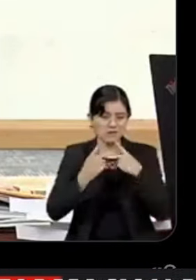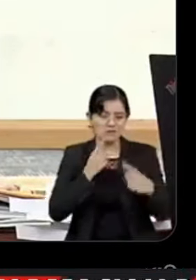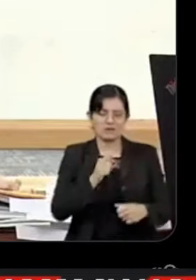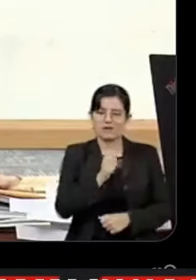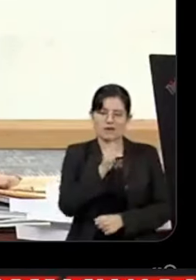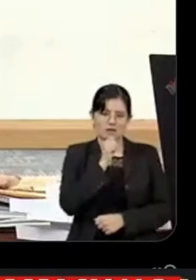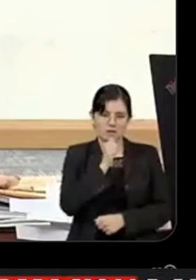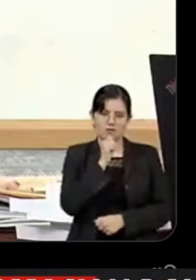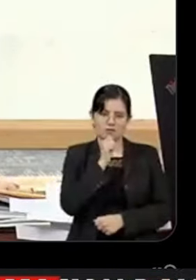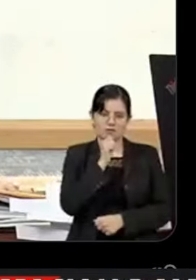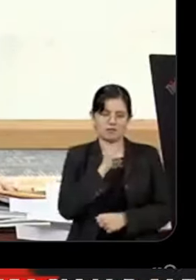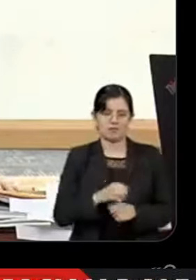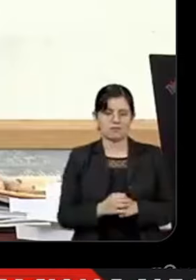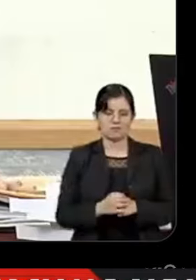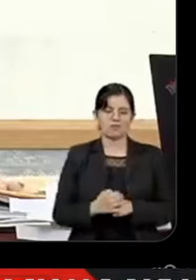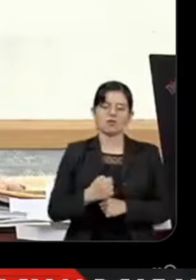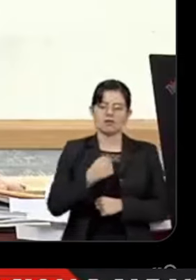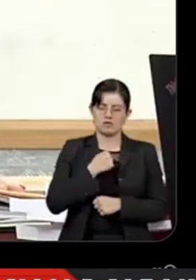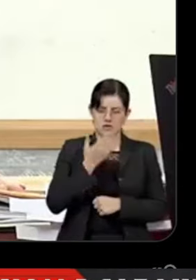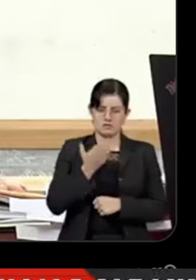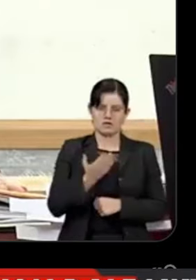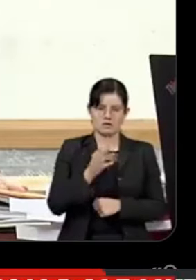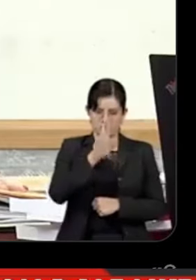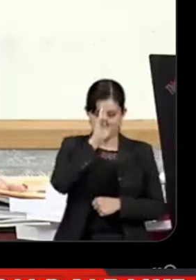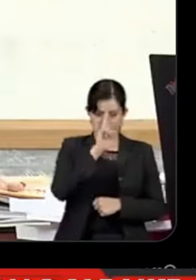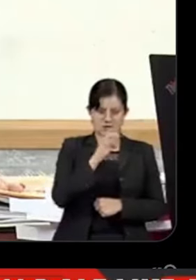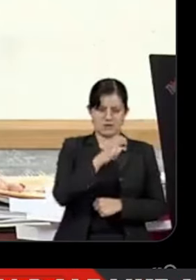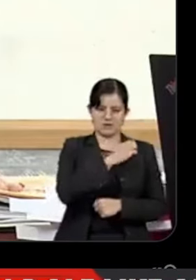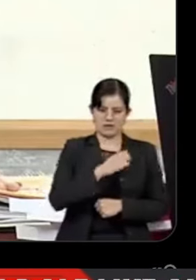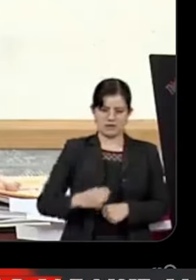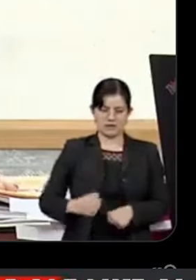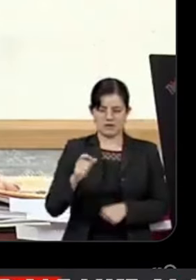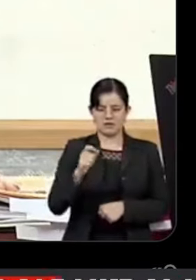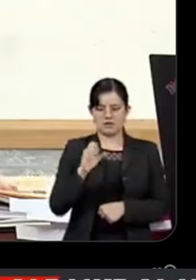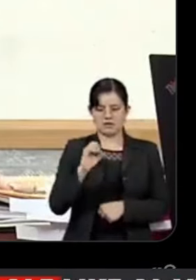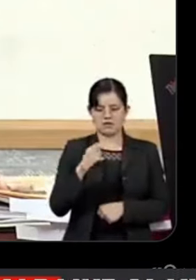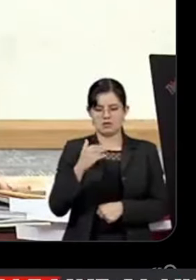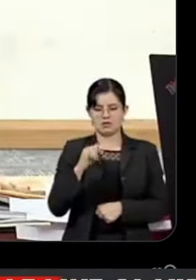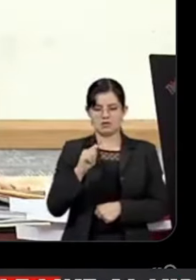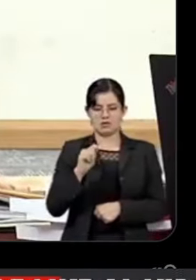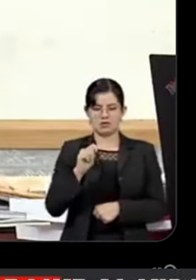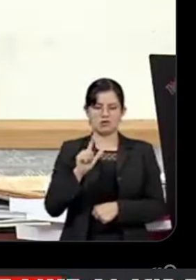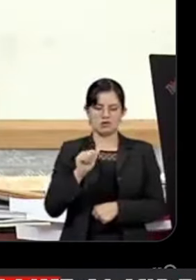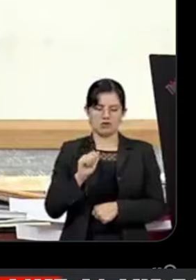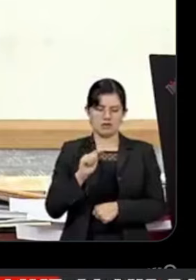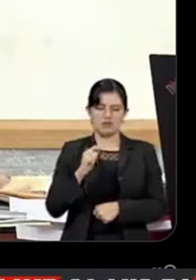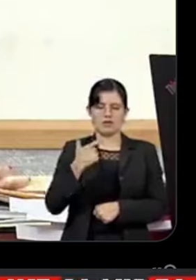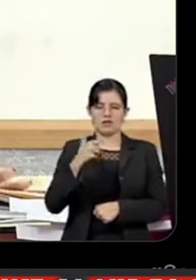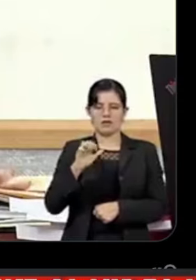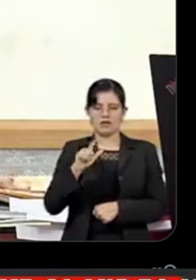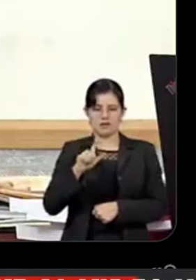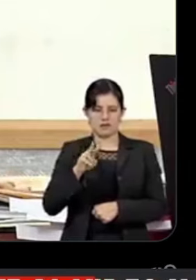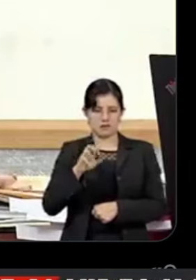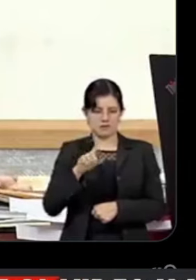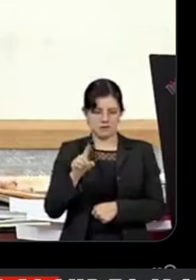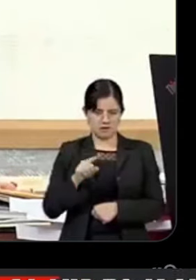nunca hubo una orden de de no hubo una orden directa a sochil Gálvez de retirarlo inmediatamente